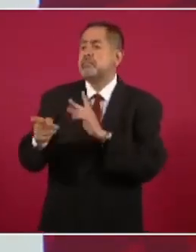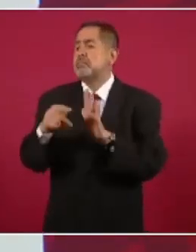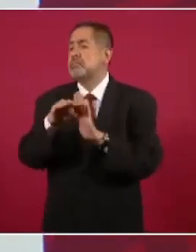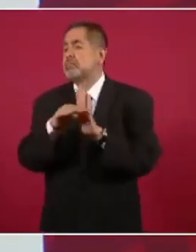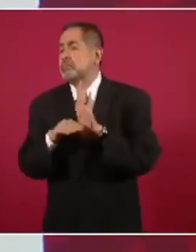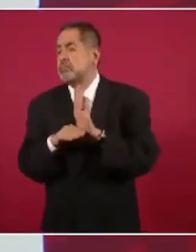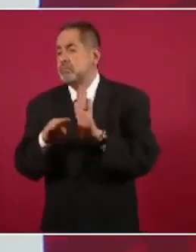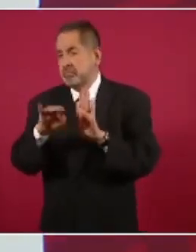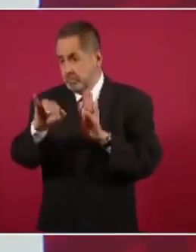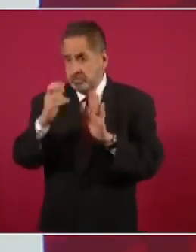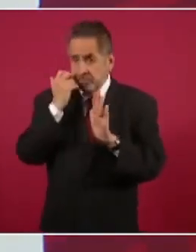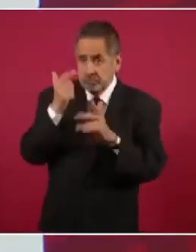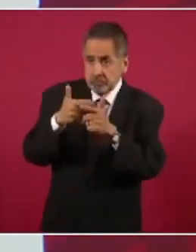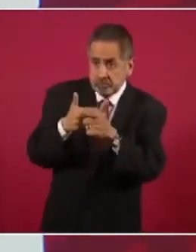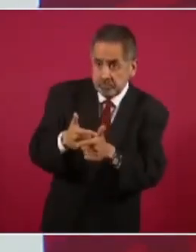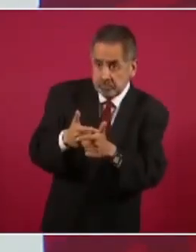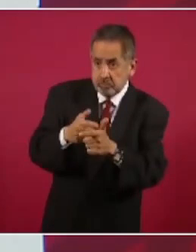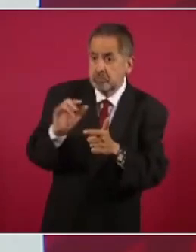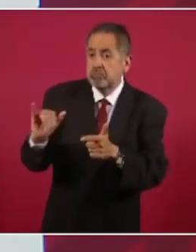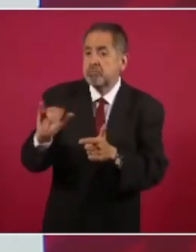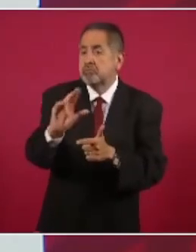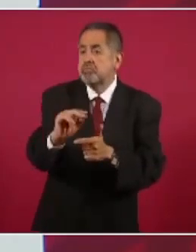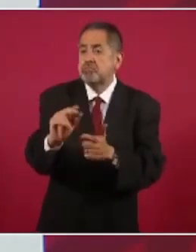¿Quieres que continúe